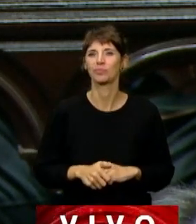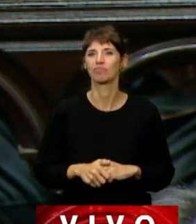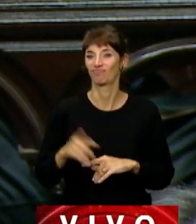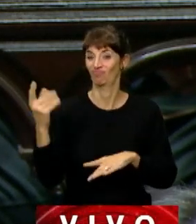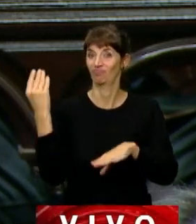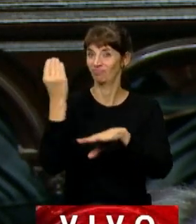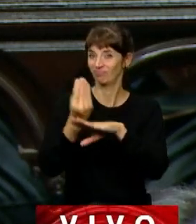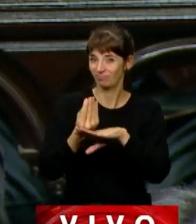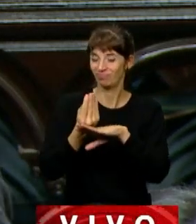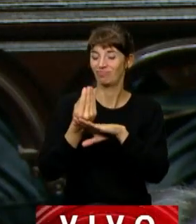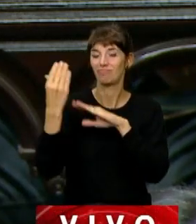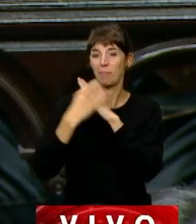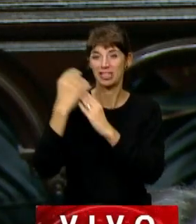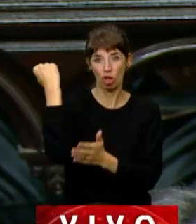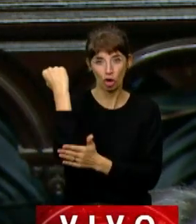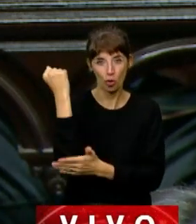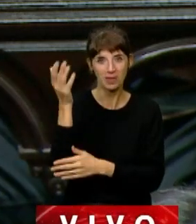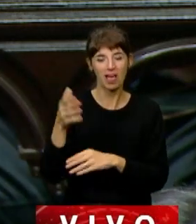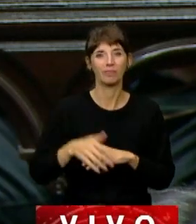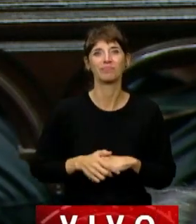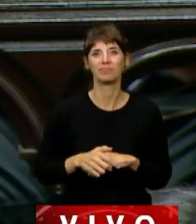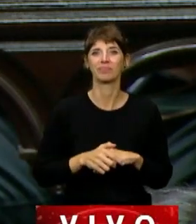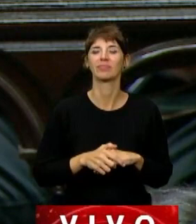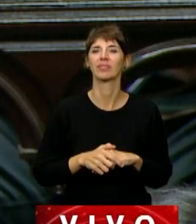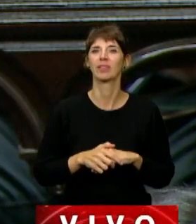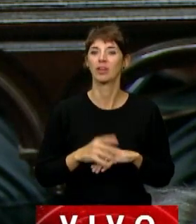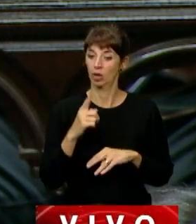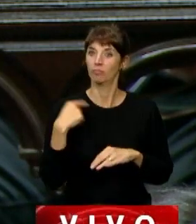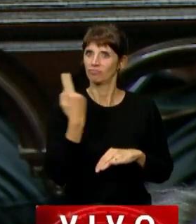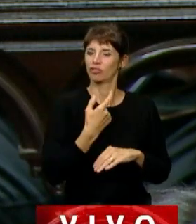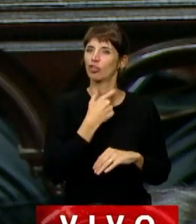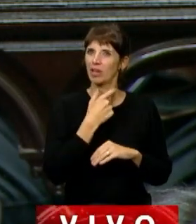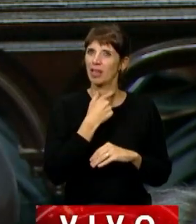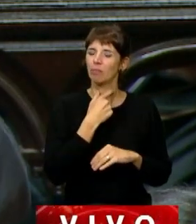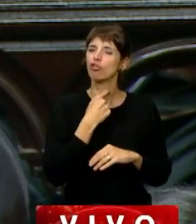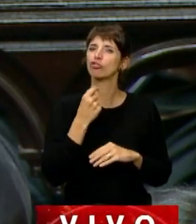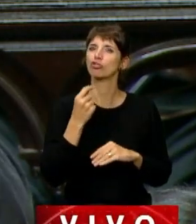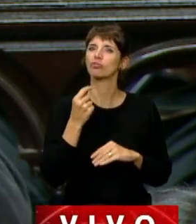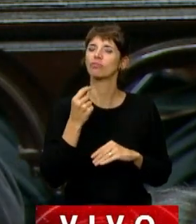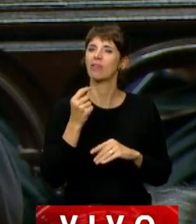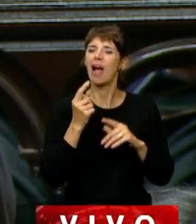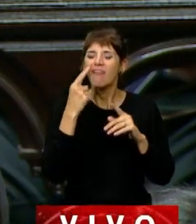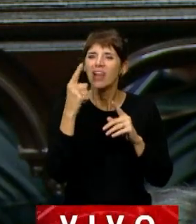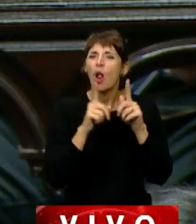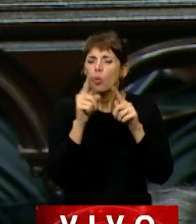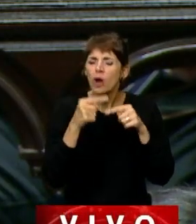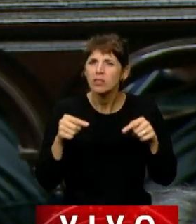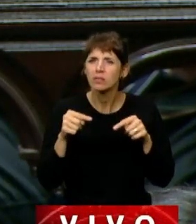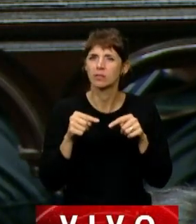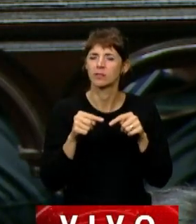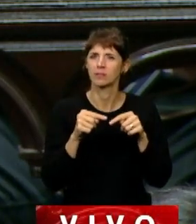nosotros intentamos que le podamos poner un poquito de precisión a lo que dice